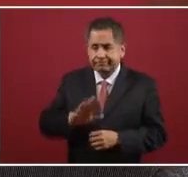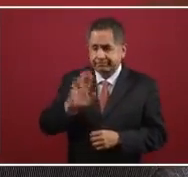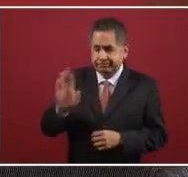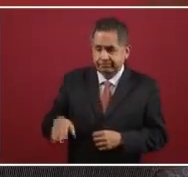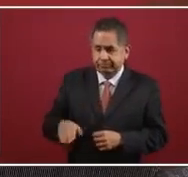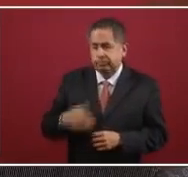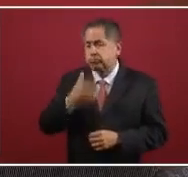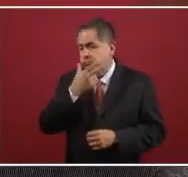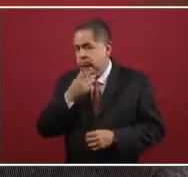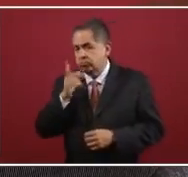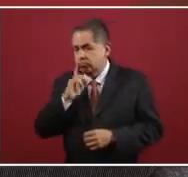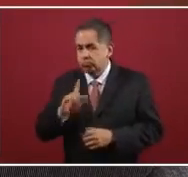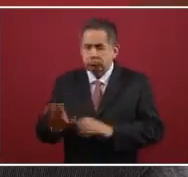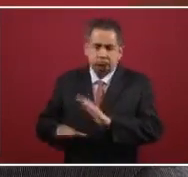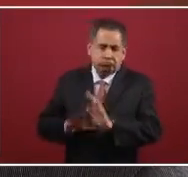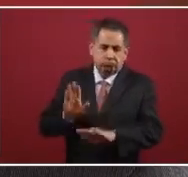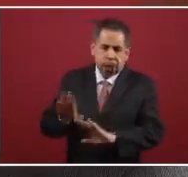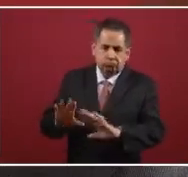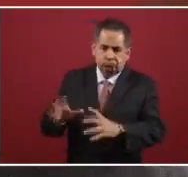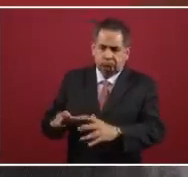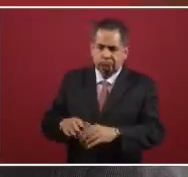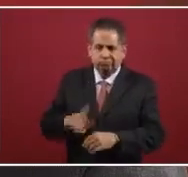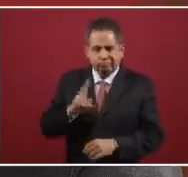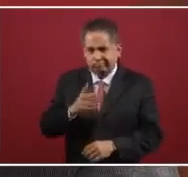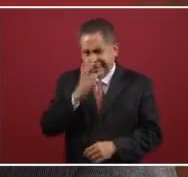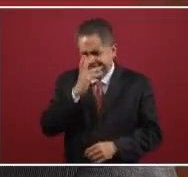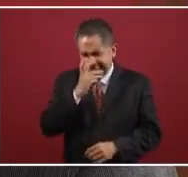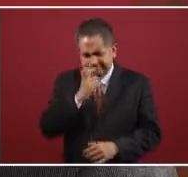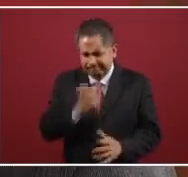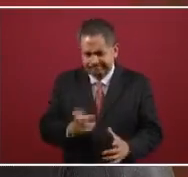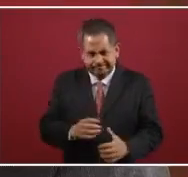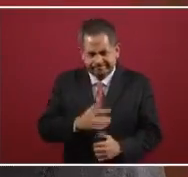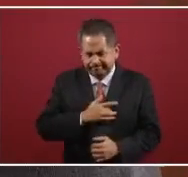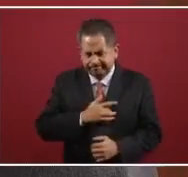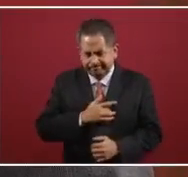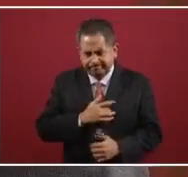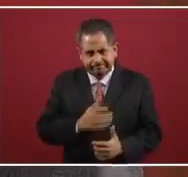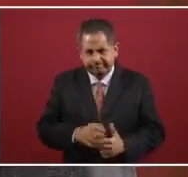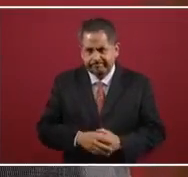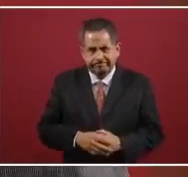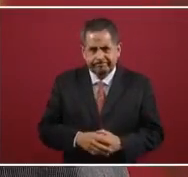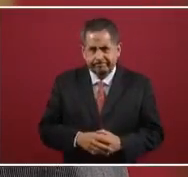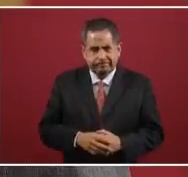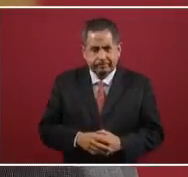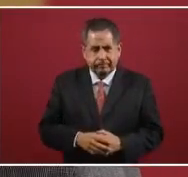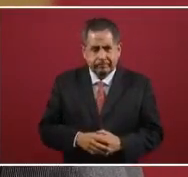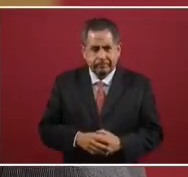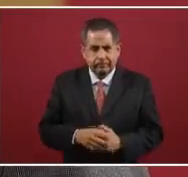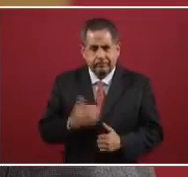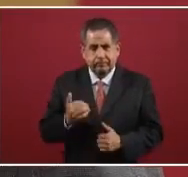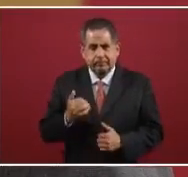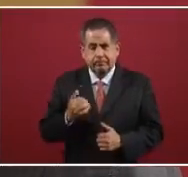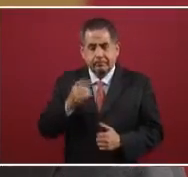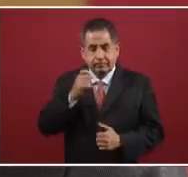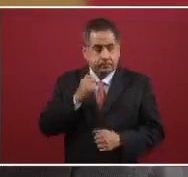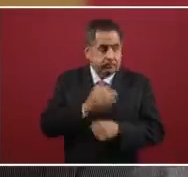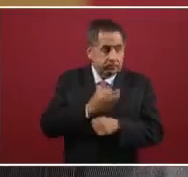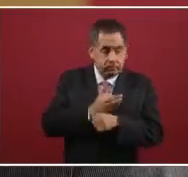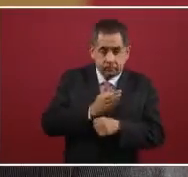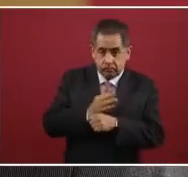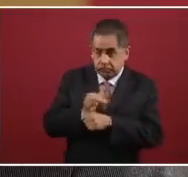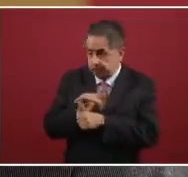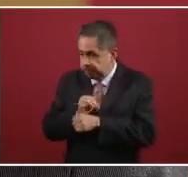hombres y mujeres. Muy triste todo esto. Y en las primeras